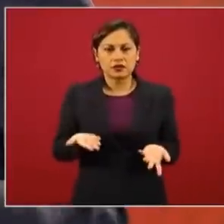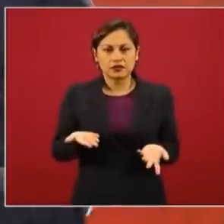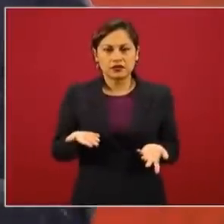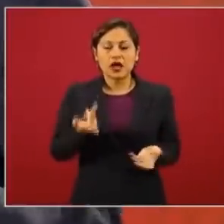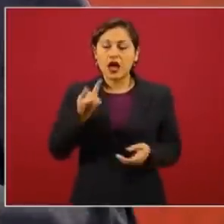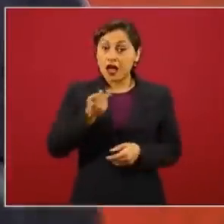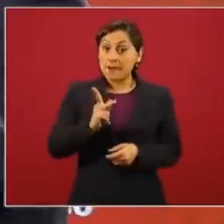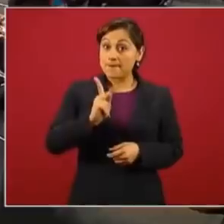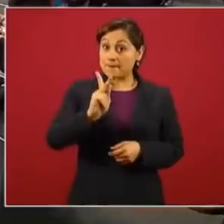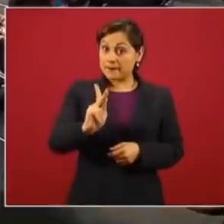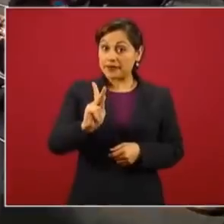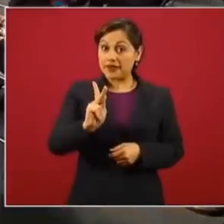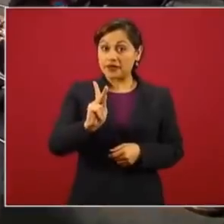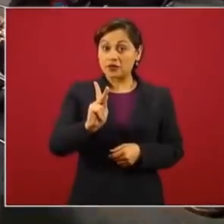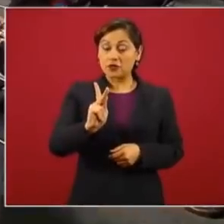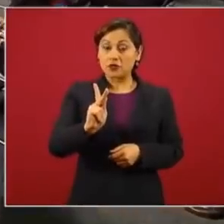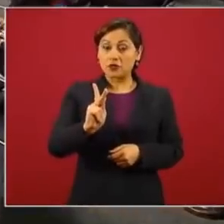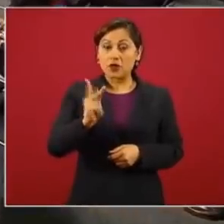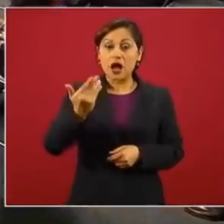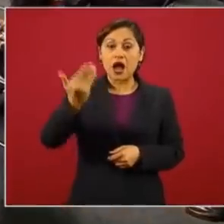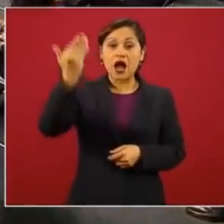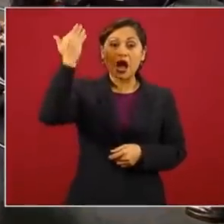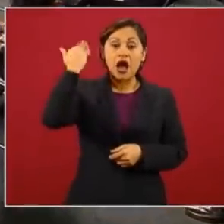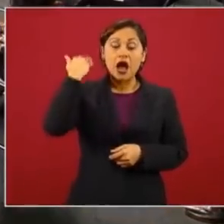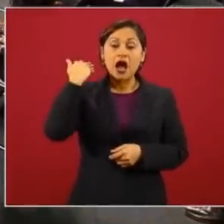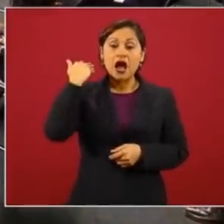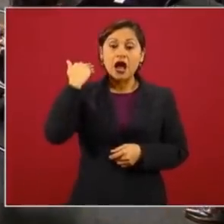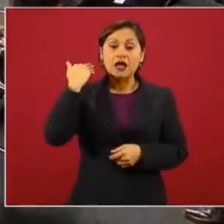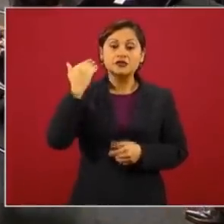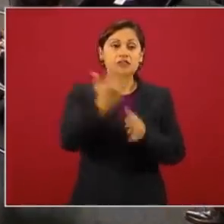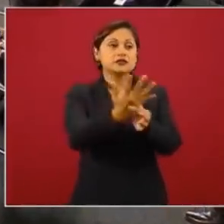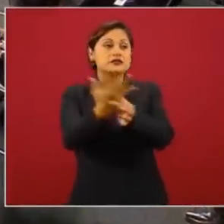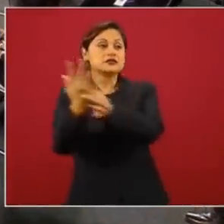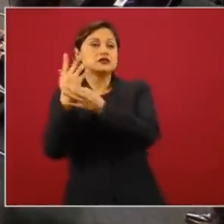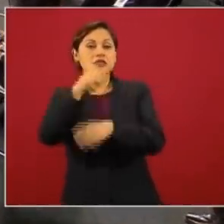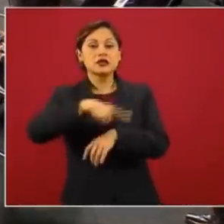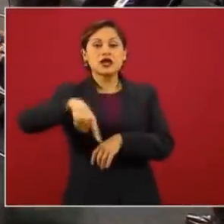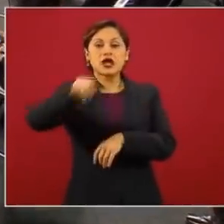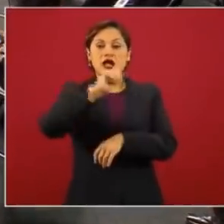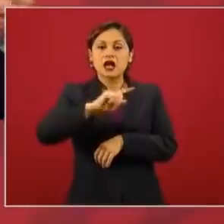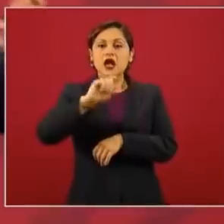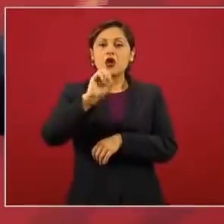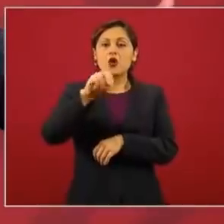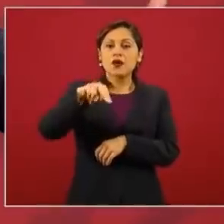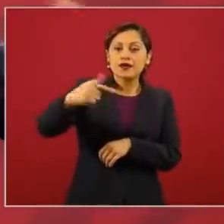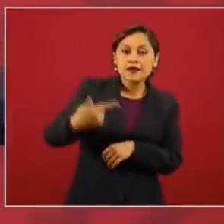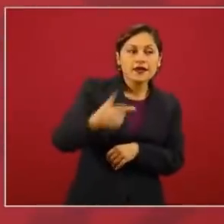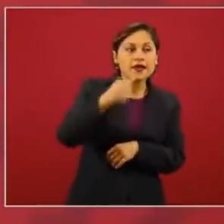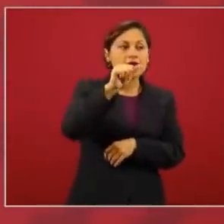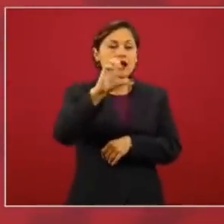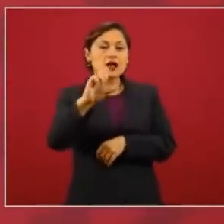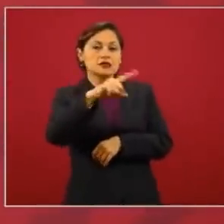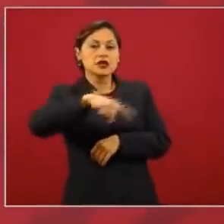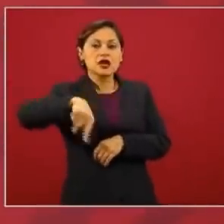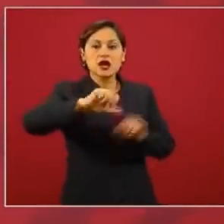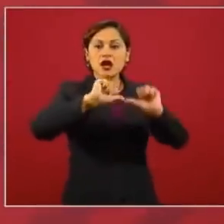funcionarios y los de la llamada sociedad civil, porque todos esos, al final de cuentas, lo